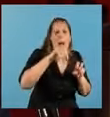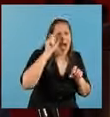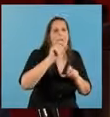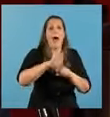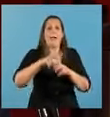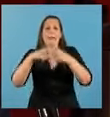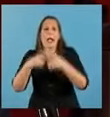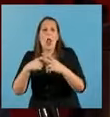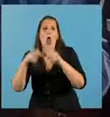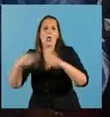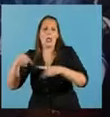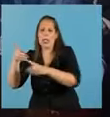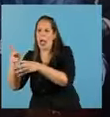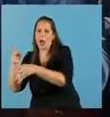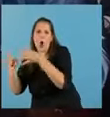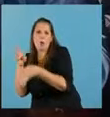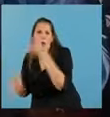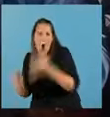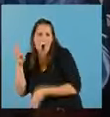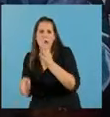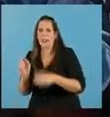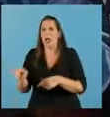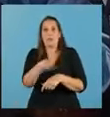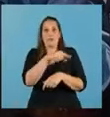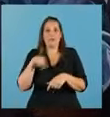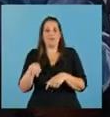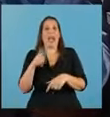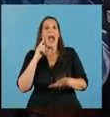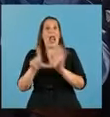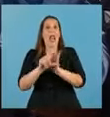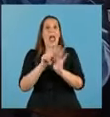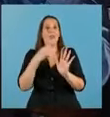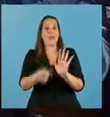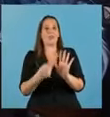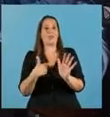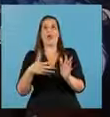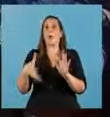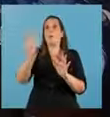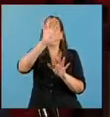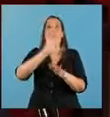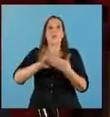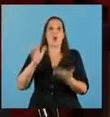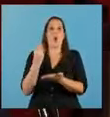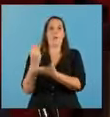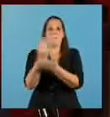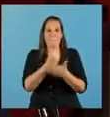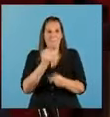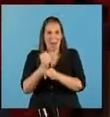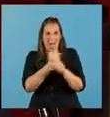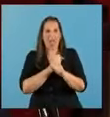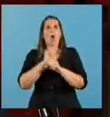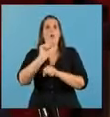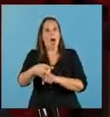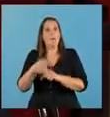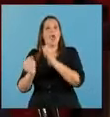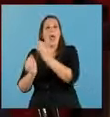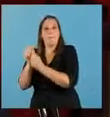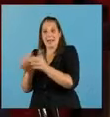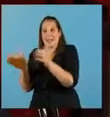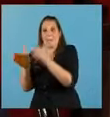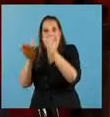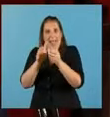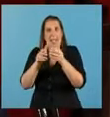de género y federal para la generación de empleo, facilita el ingreso de pymes, genera incentivos para aumentar las capacidades